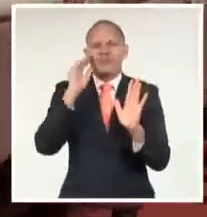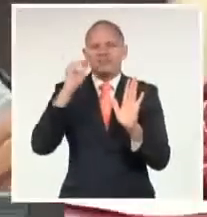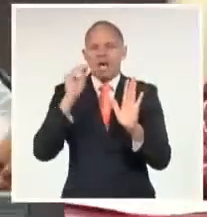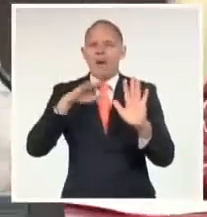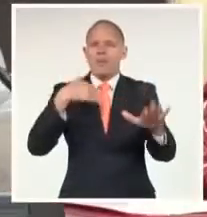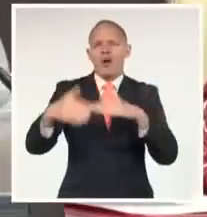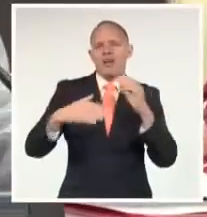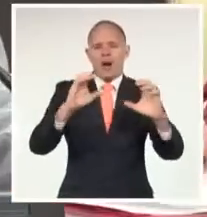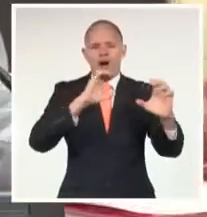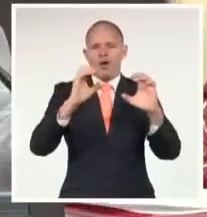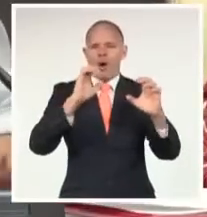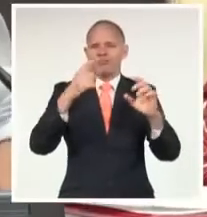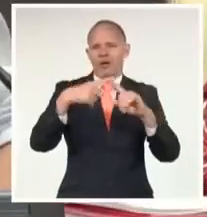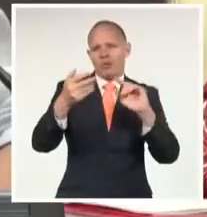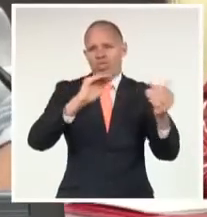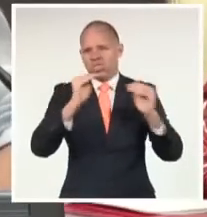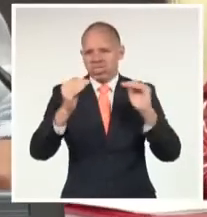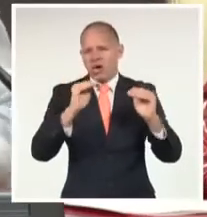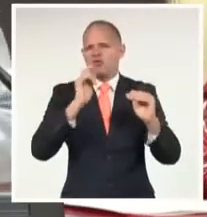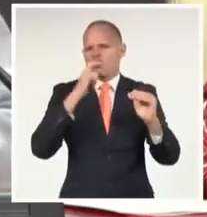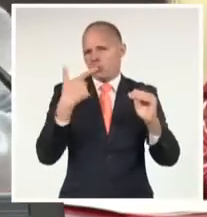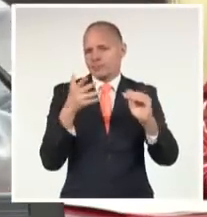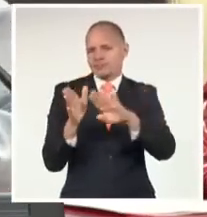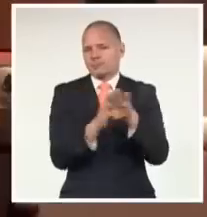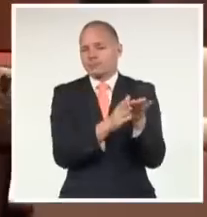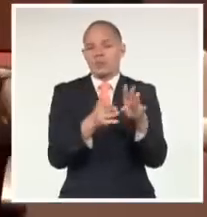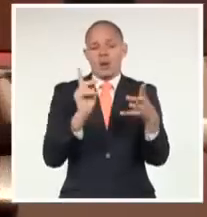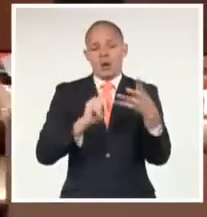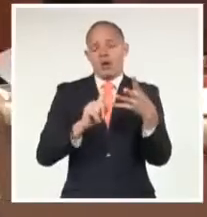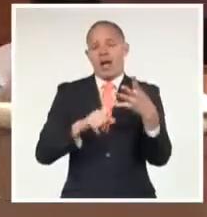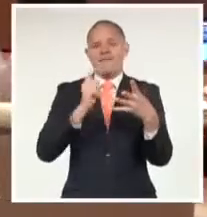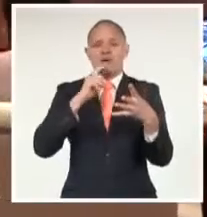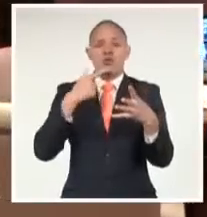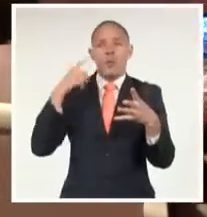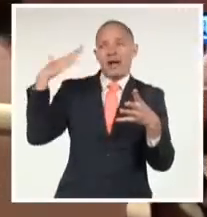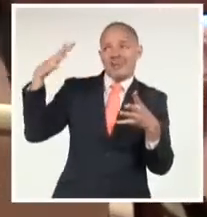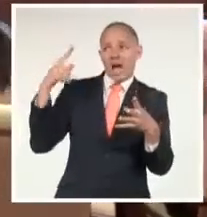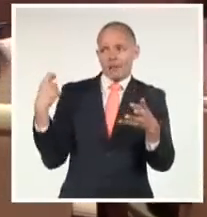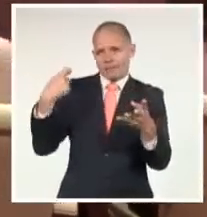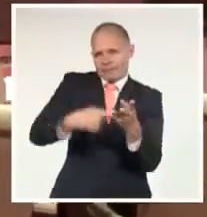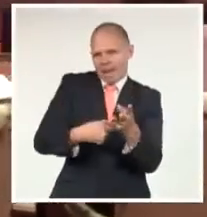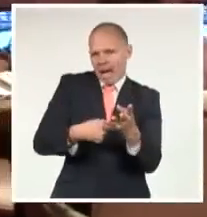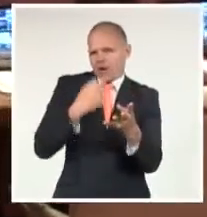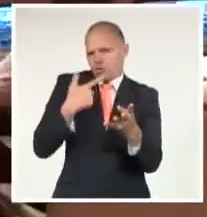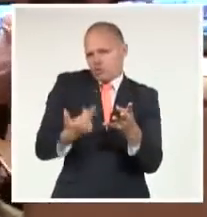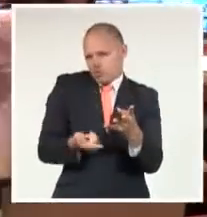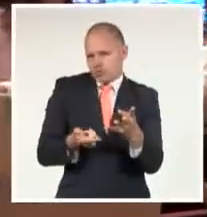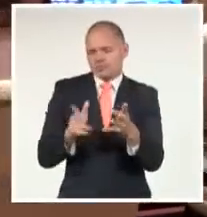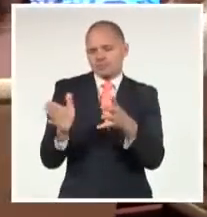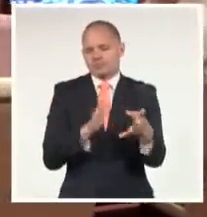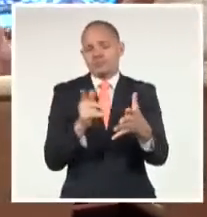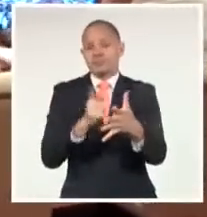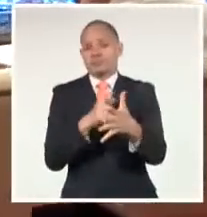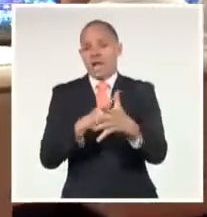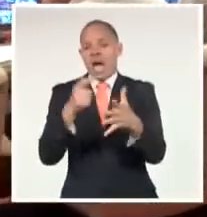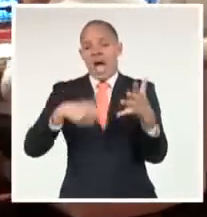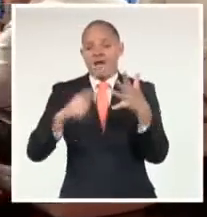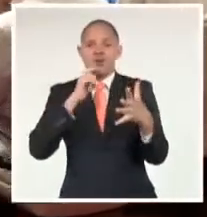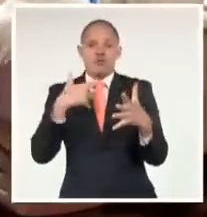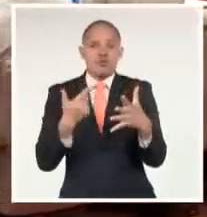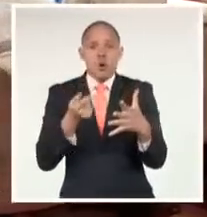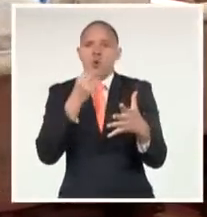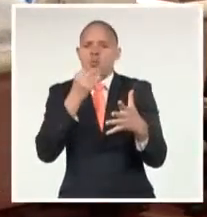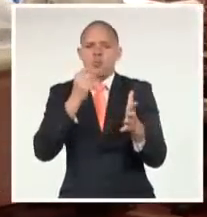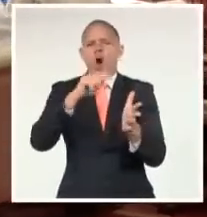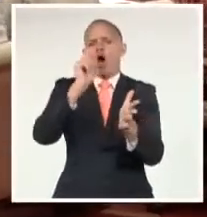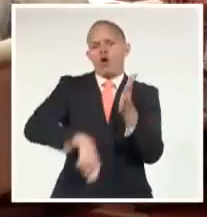la nueva cartera de oportunidades de inversión extranjera, la asignación anticipada de graduados de educación superior y